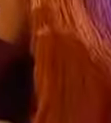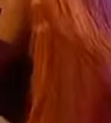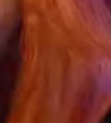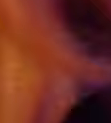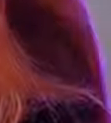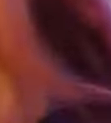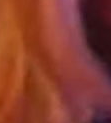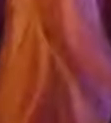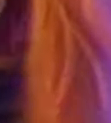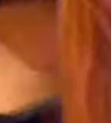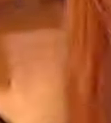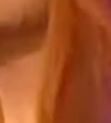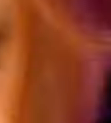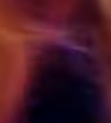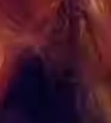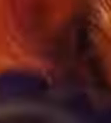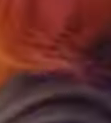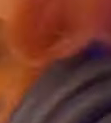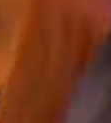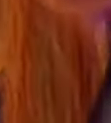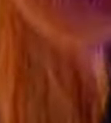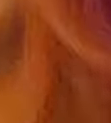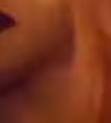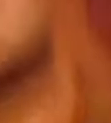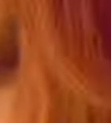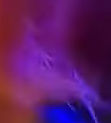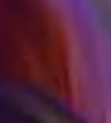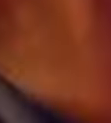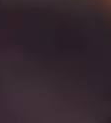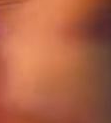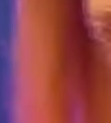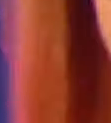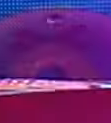eléctrico que te puede matar.